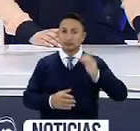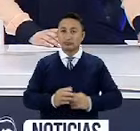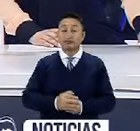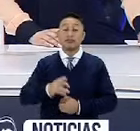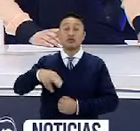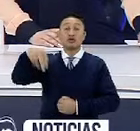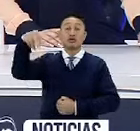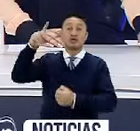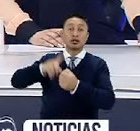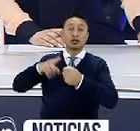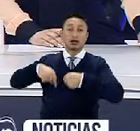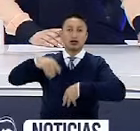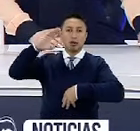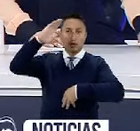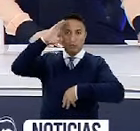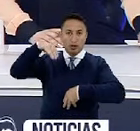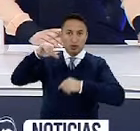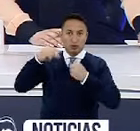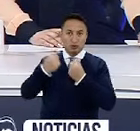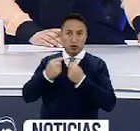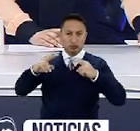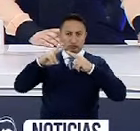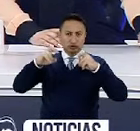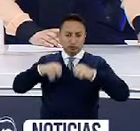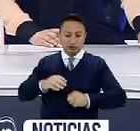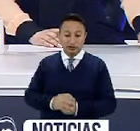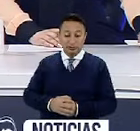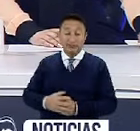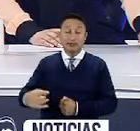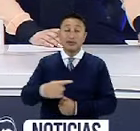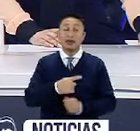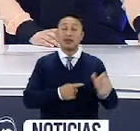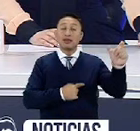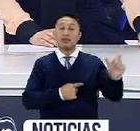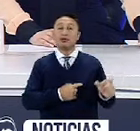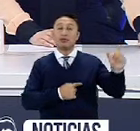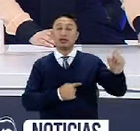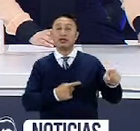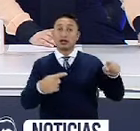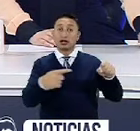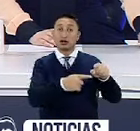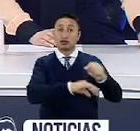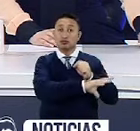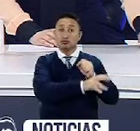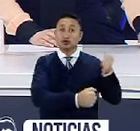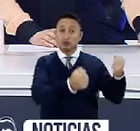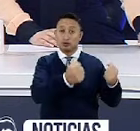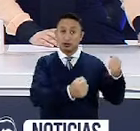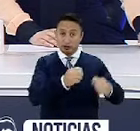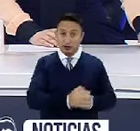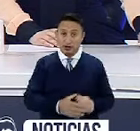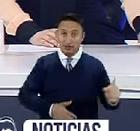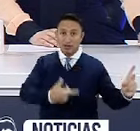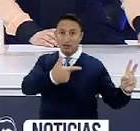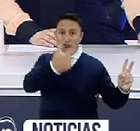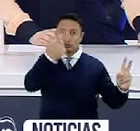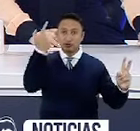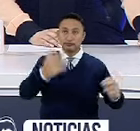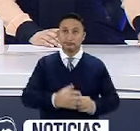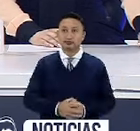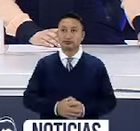norte de Quito, un policía de las unidades investigativas disparó contra delincuentes que pretendían robar el vehículo en el que se movilizaban